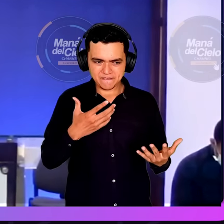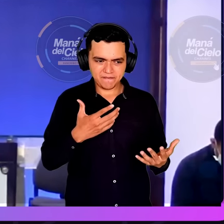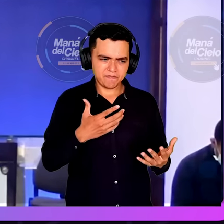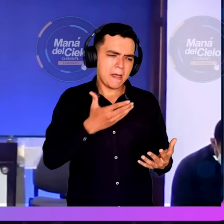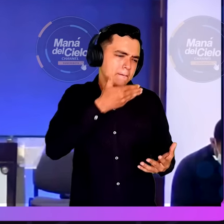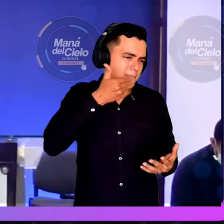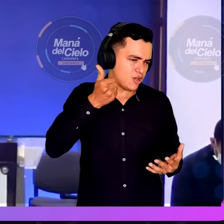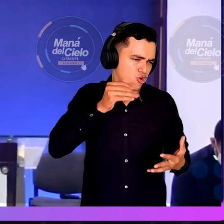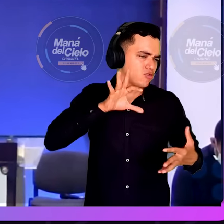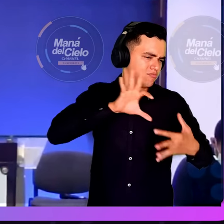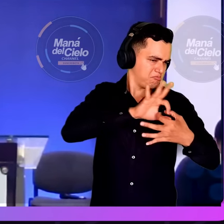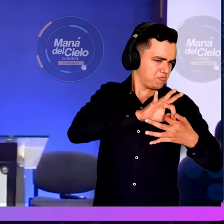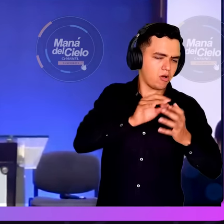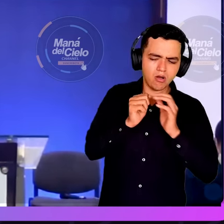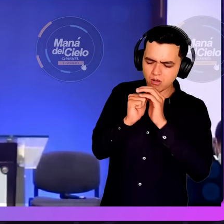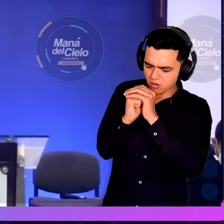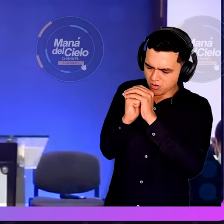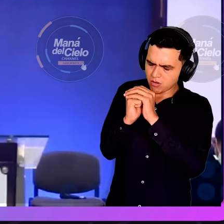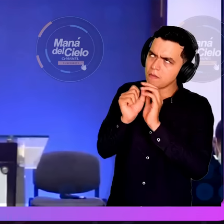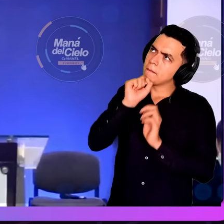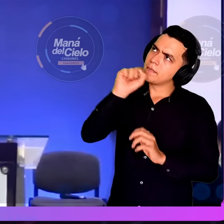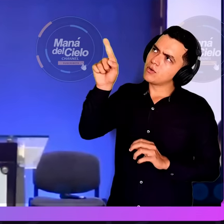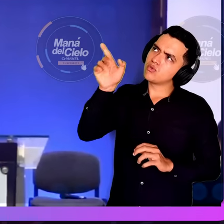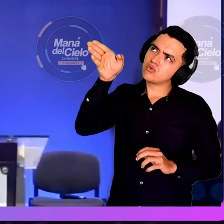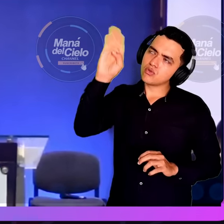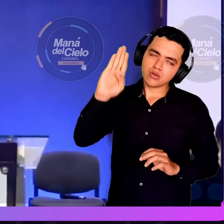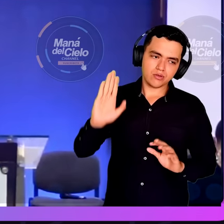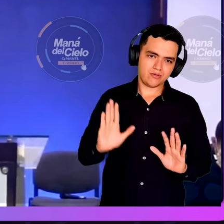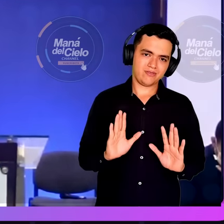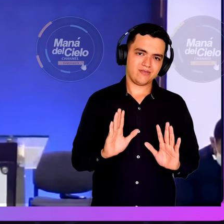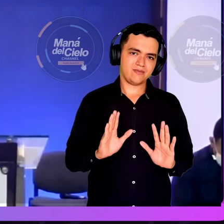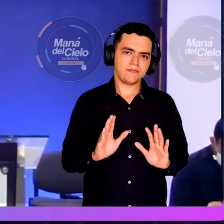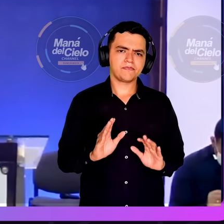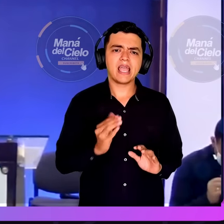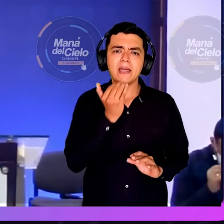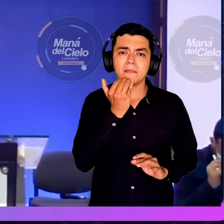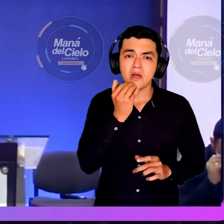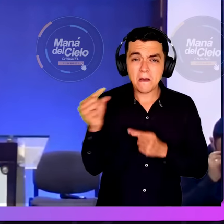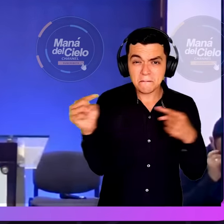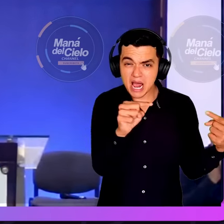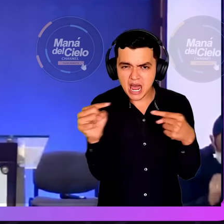Aquí el único ganador es el Señor.